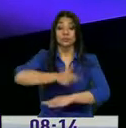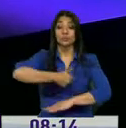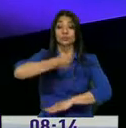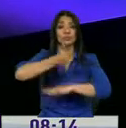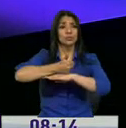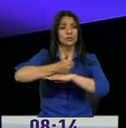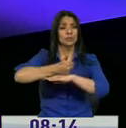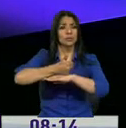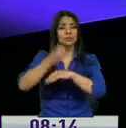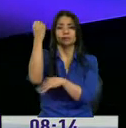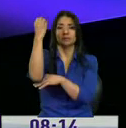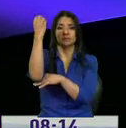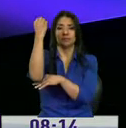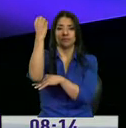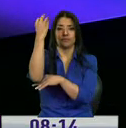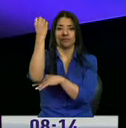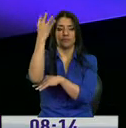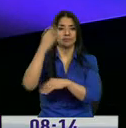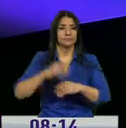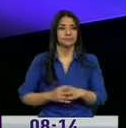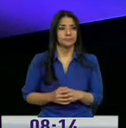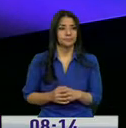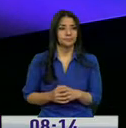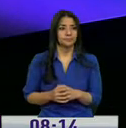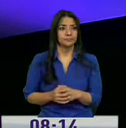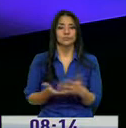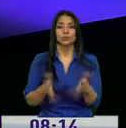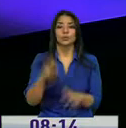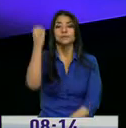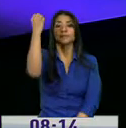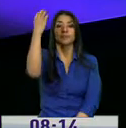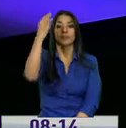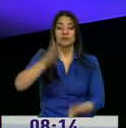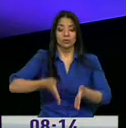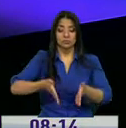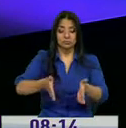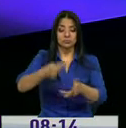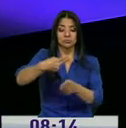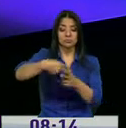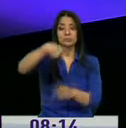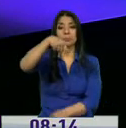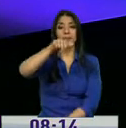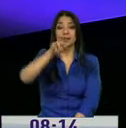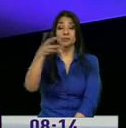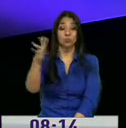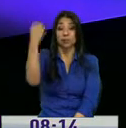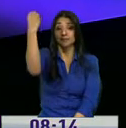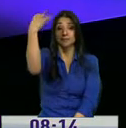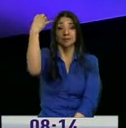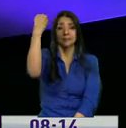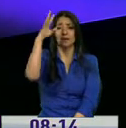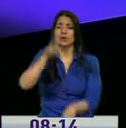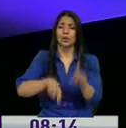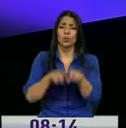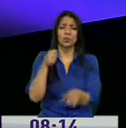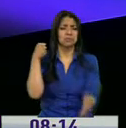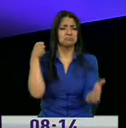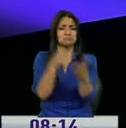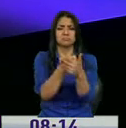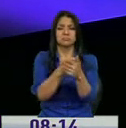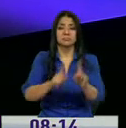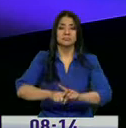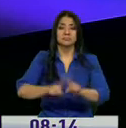de un semáforo, pues la falta de ellos, esto es en la calle Gualberto Pérez, ha ocasionado muchísimos accidentes de tránsito.